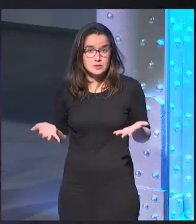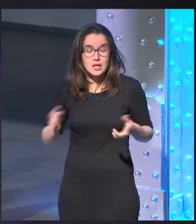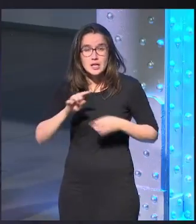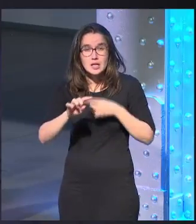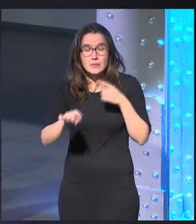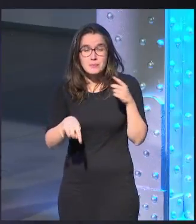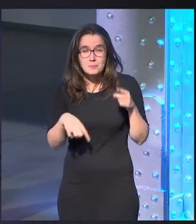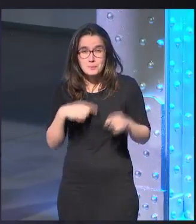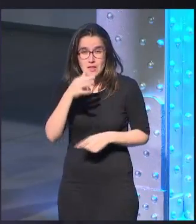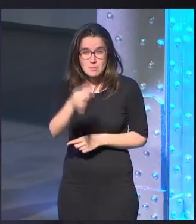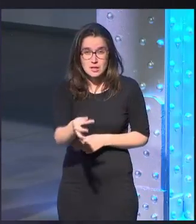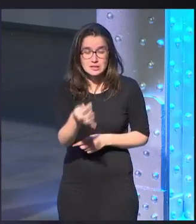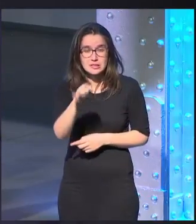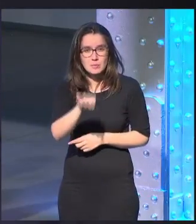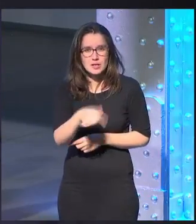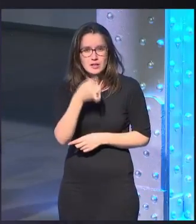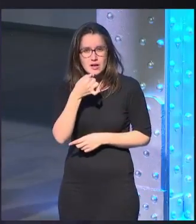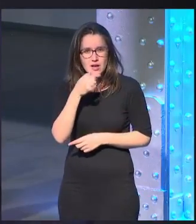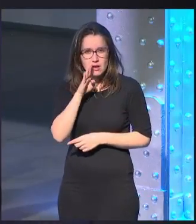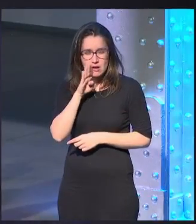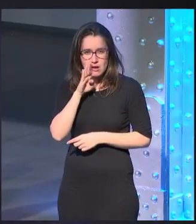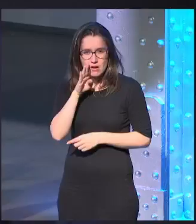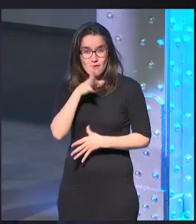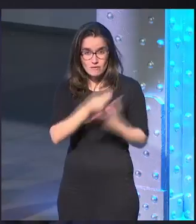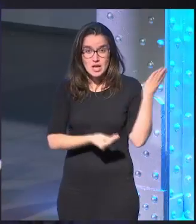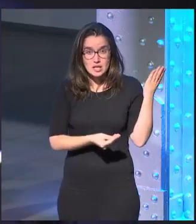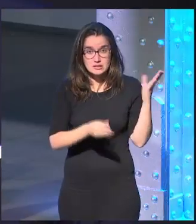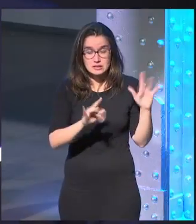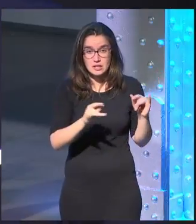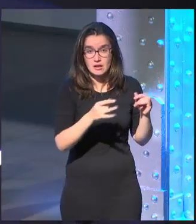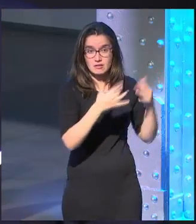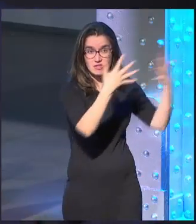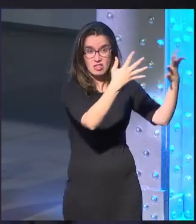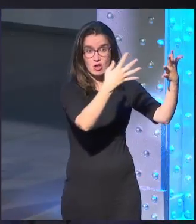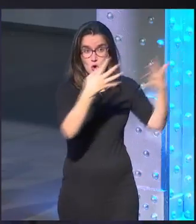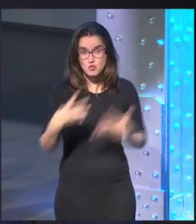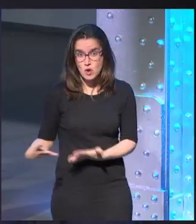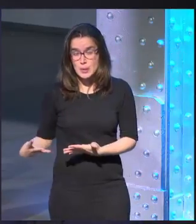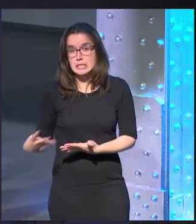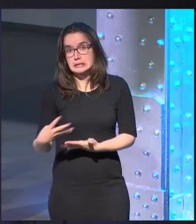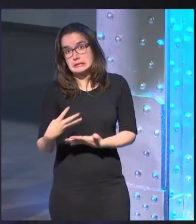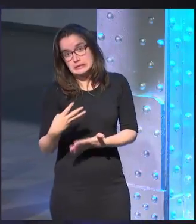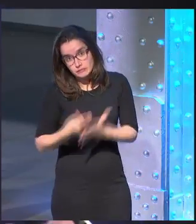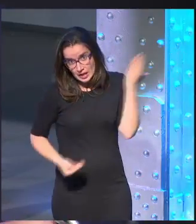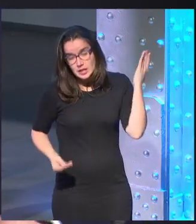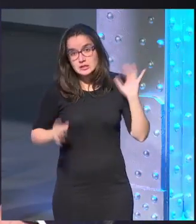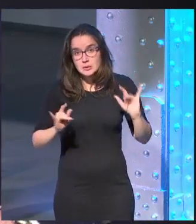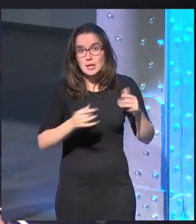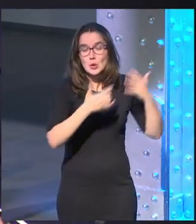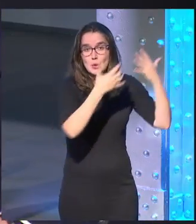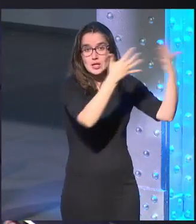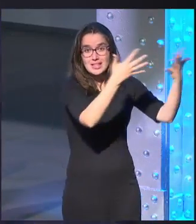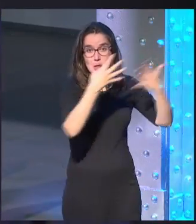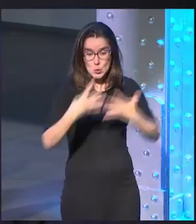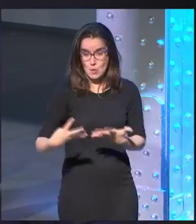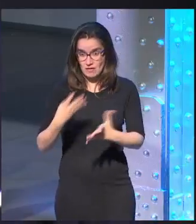Y luego, también se ha dicho aquí que es que fallan, sí, 9 de cada 10 van bien, pero es que de esos